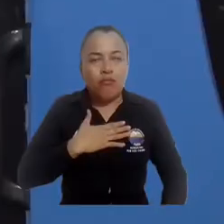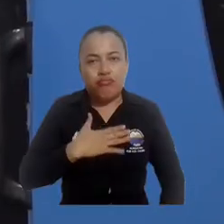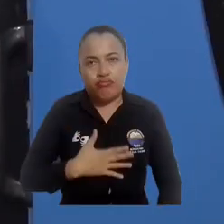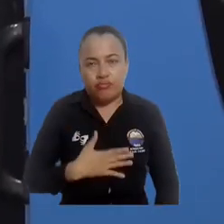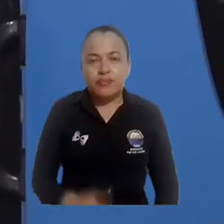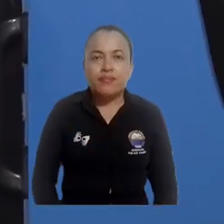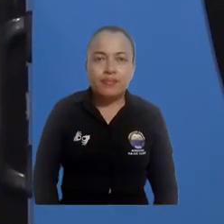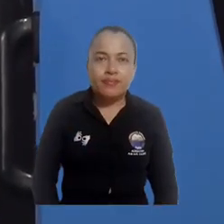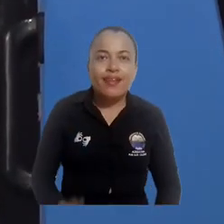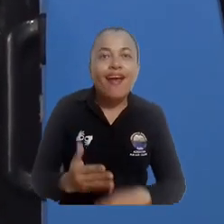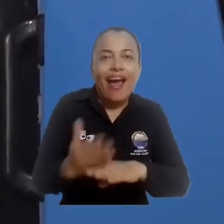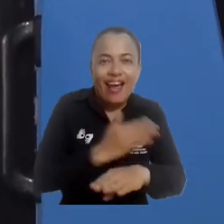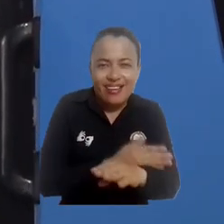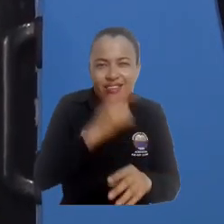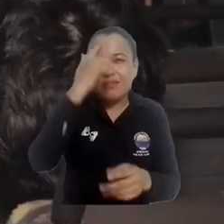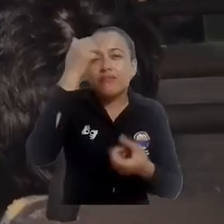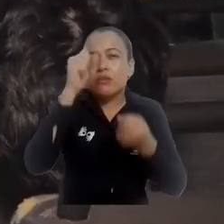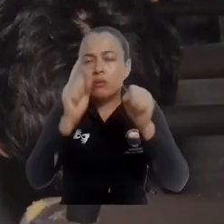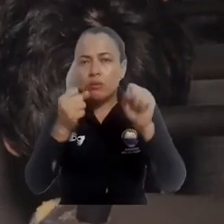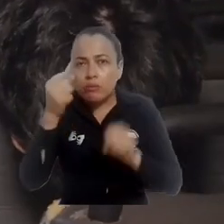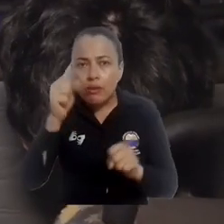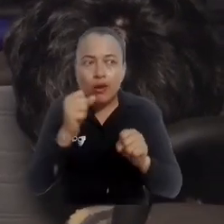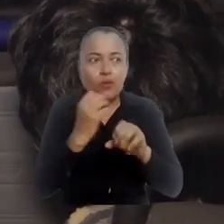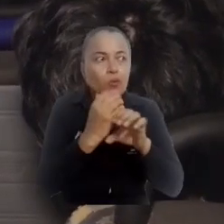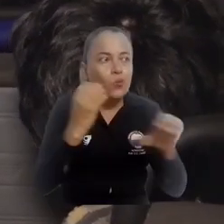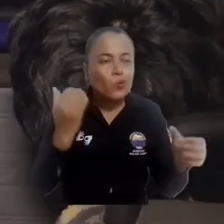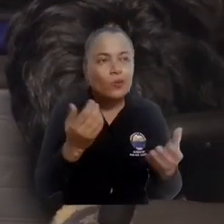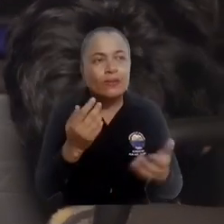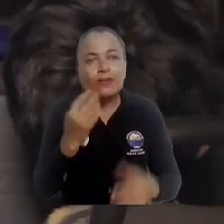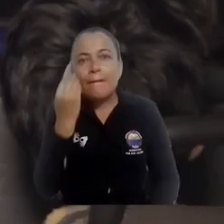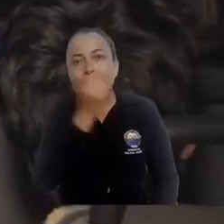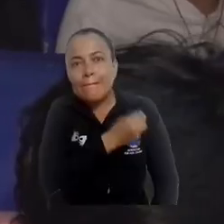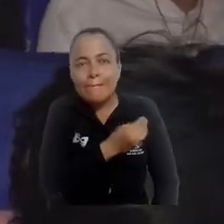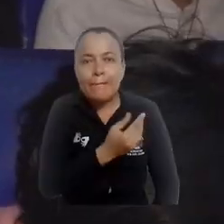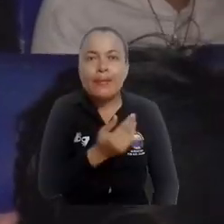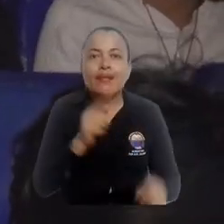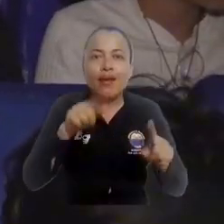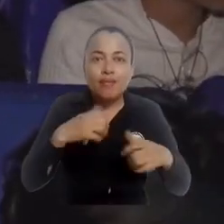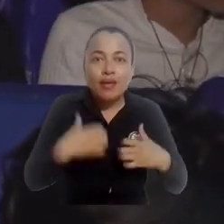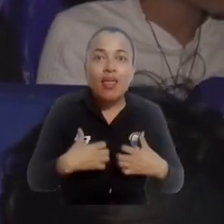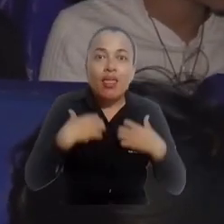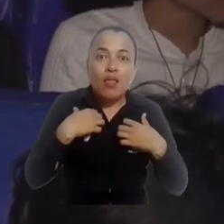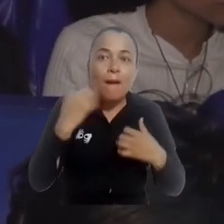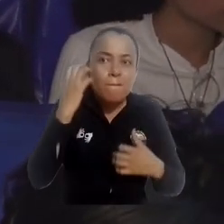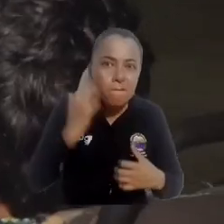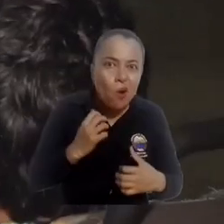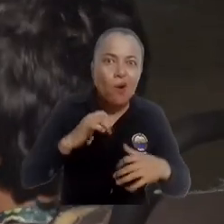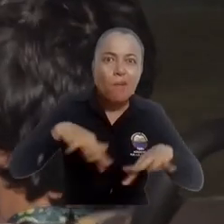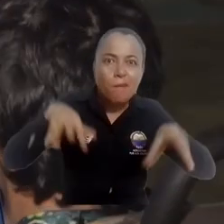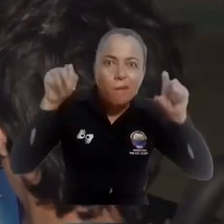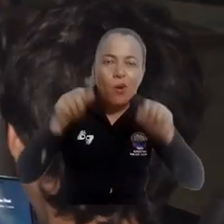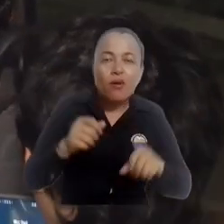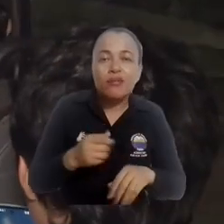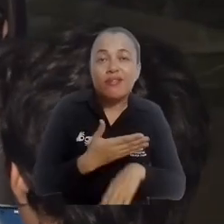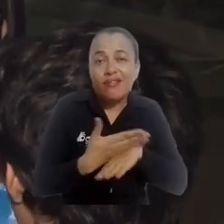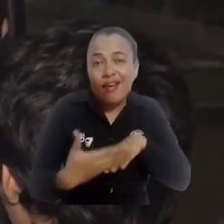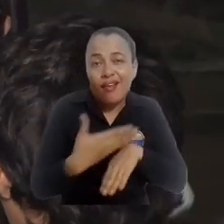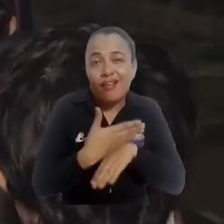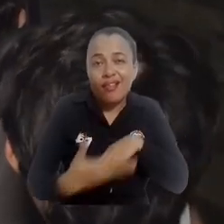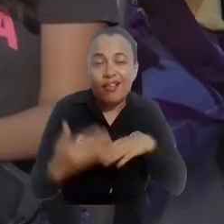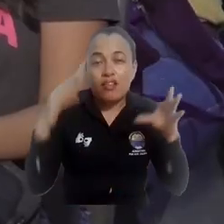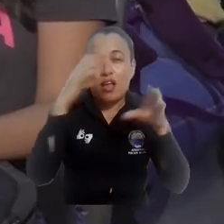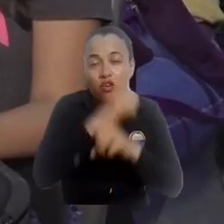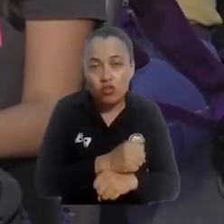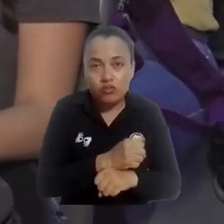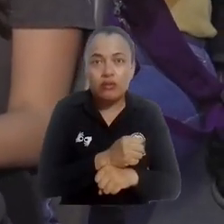pasado. Lo que antes era una preocupación constante por la falta de transporte y el temor a la inseguridad, dadas las salidas a altas